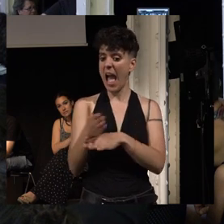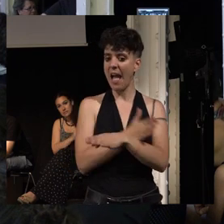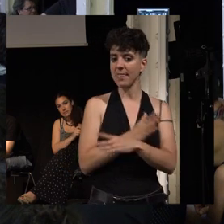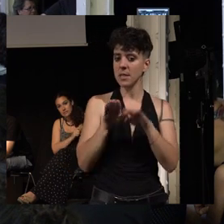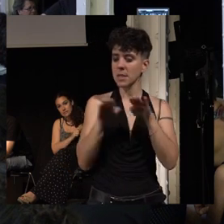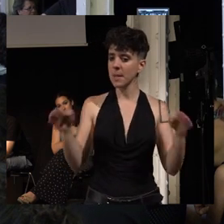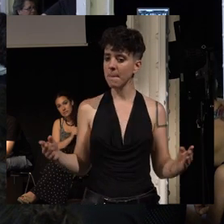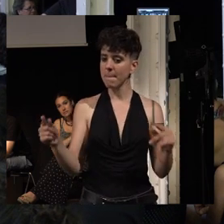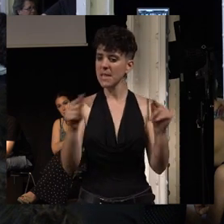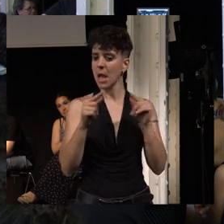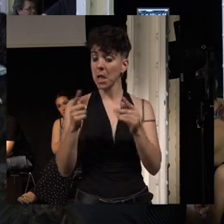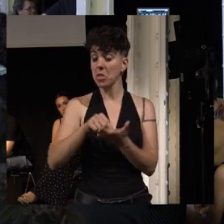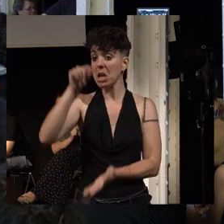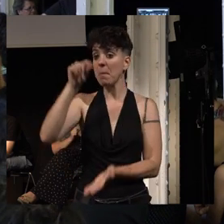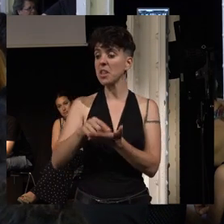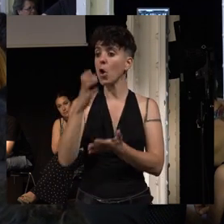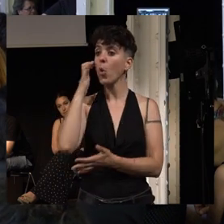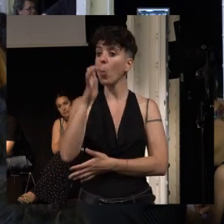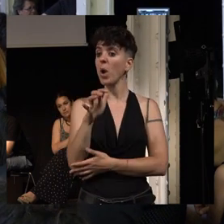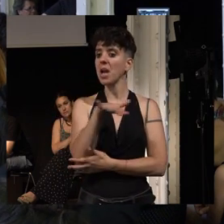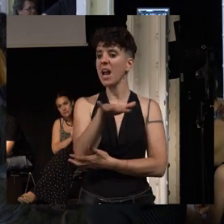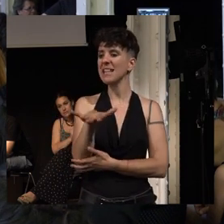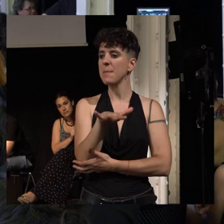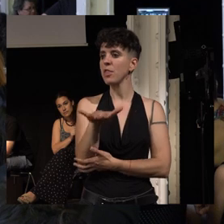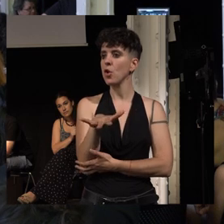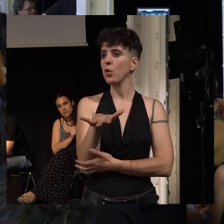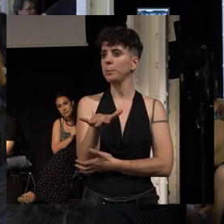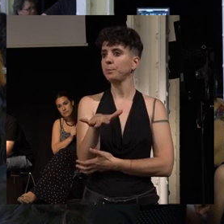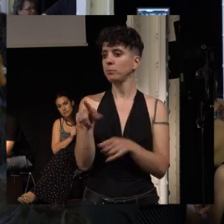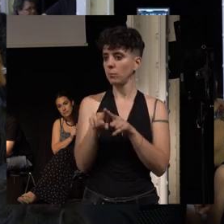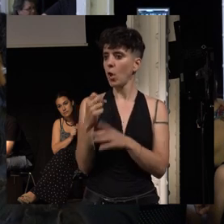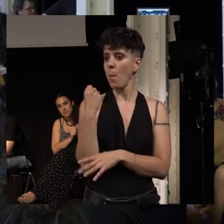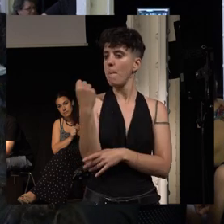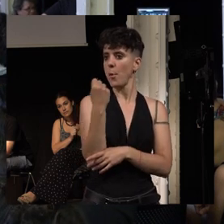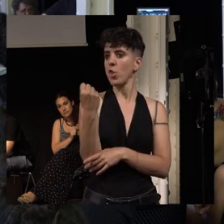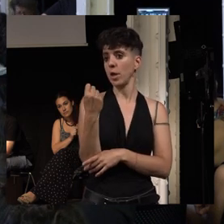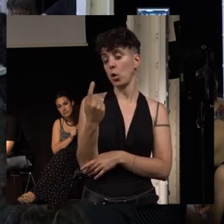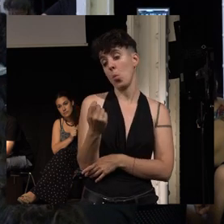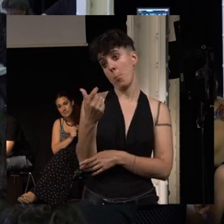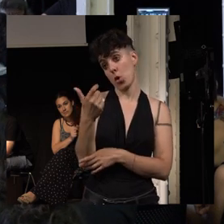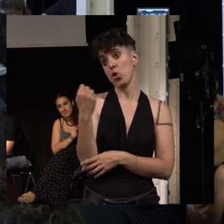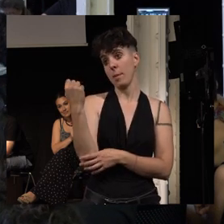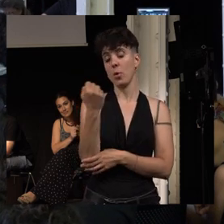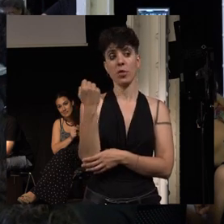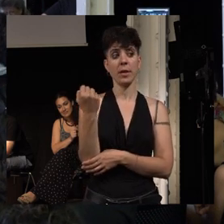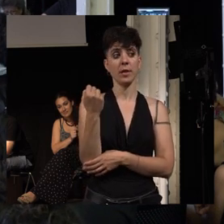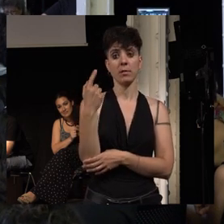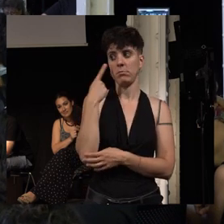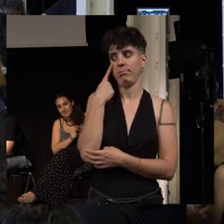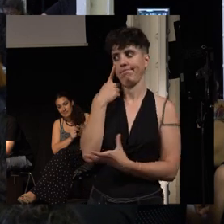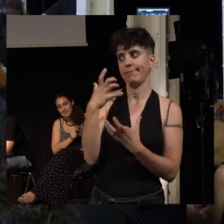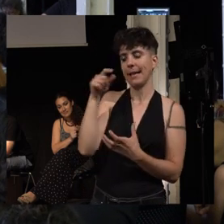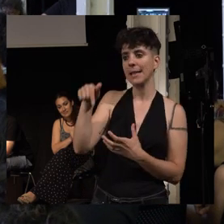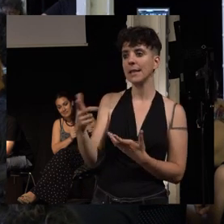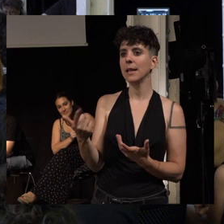es que de pronto lo queer es un espacio con poder, un poco de poder, ¿no? Que lo vemos aquí,